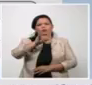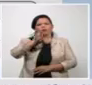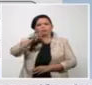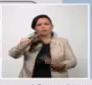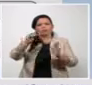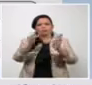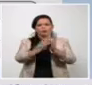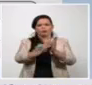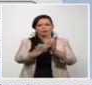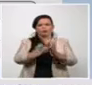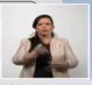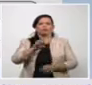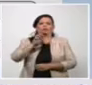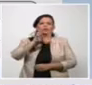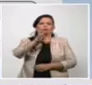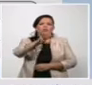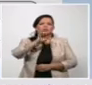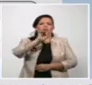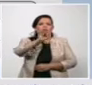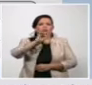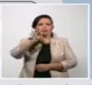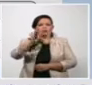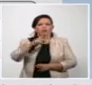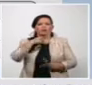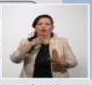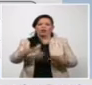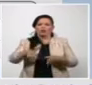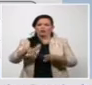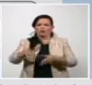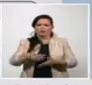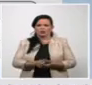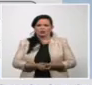1.163.377 fallecidos, lo cual da una letalidad de